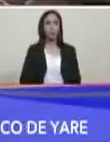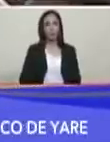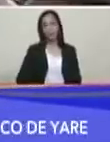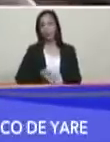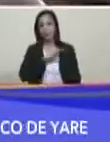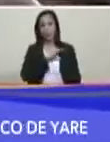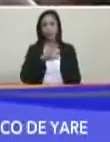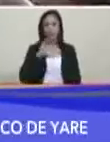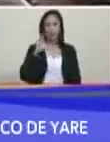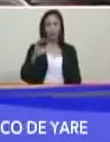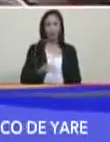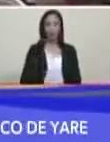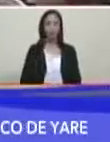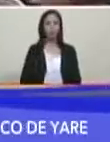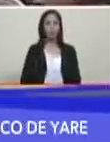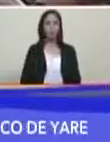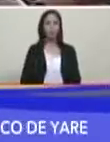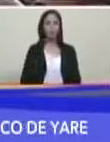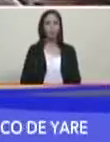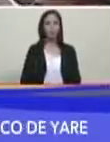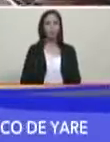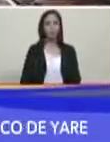Dignidad y más dignidad.